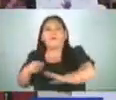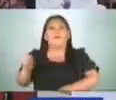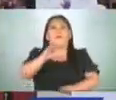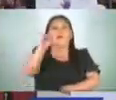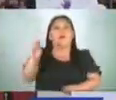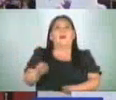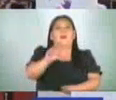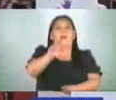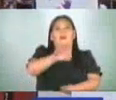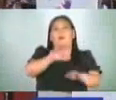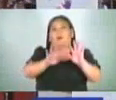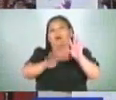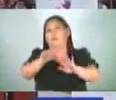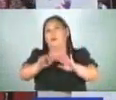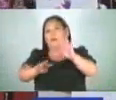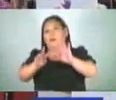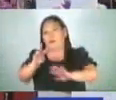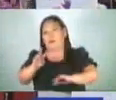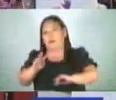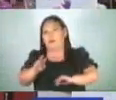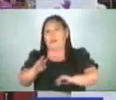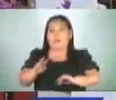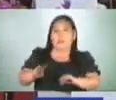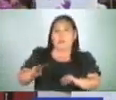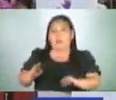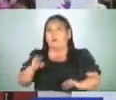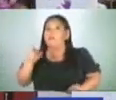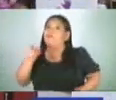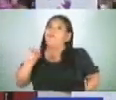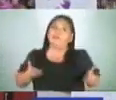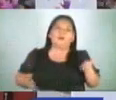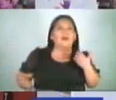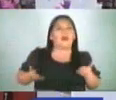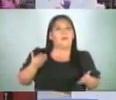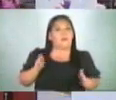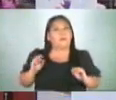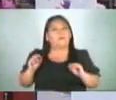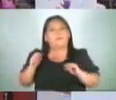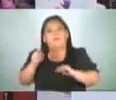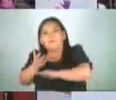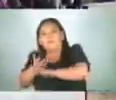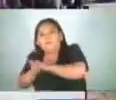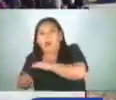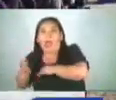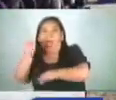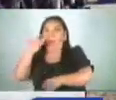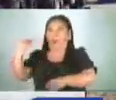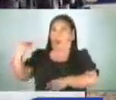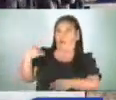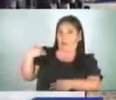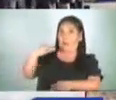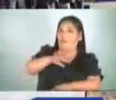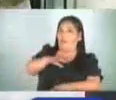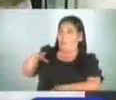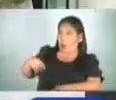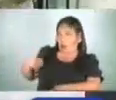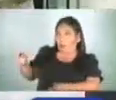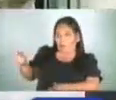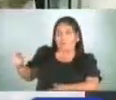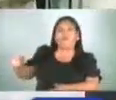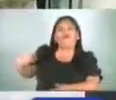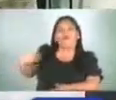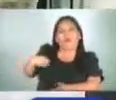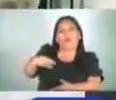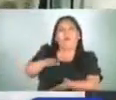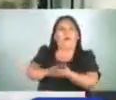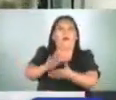39.7% mencionó que es algo o muy probable que migre si un familiar le ofrece pagar el viaje con un